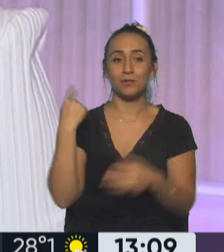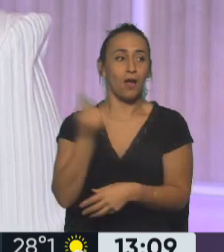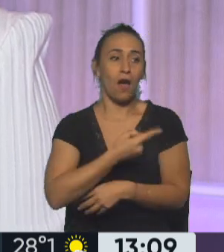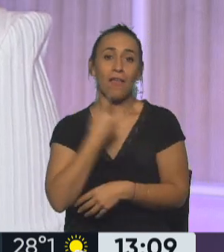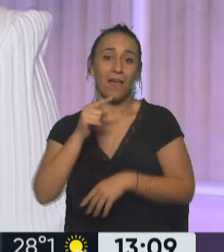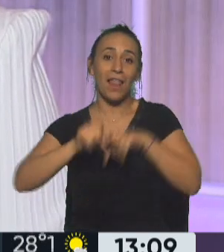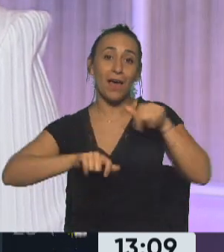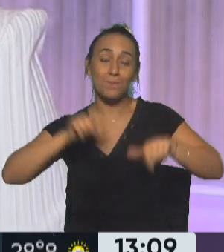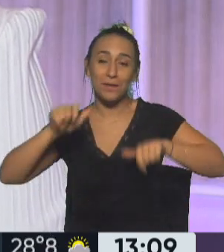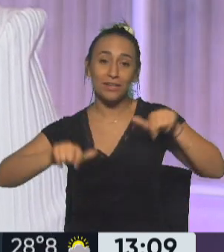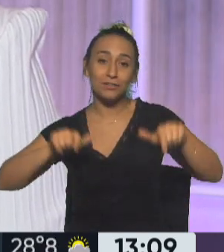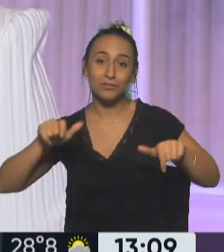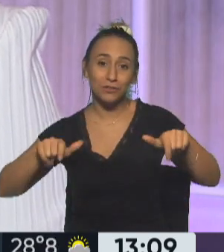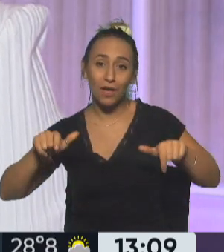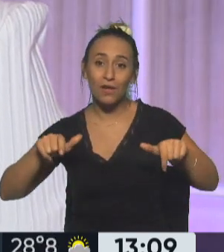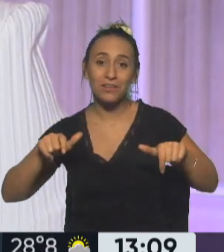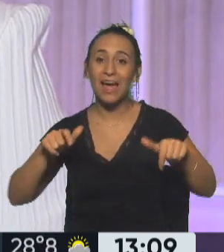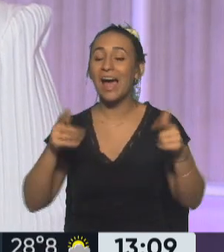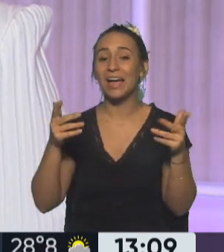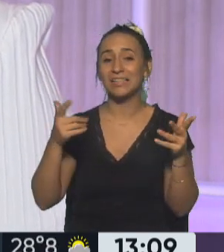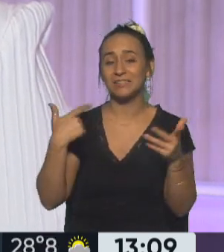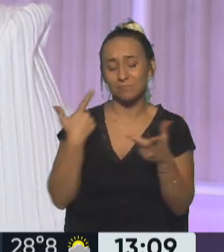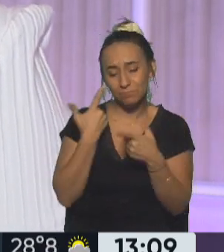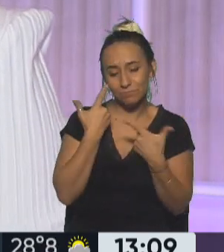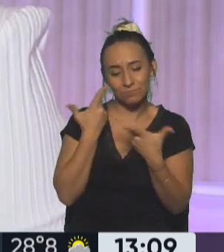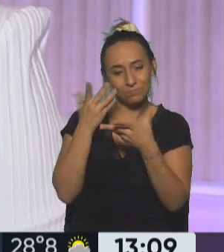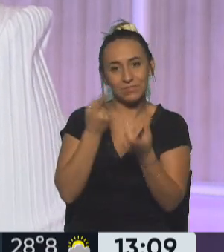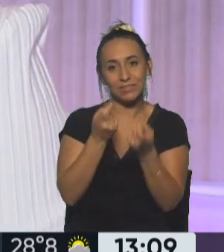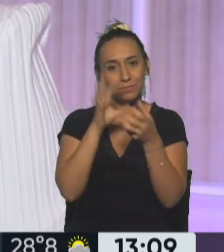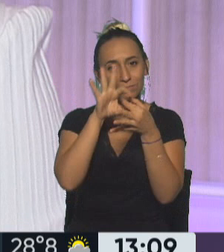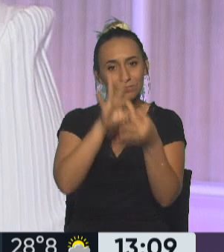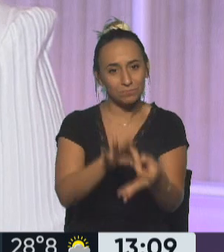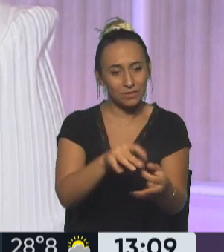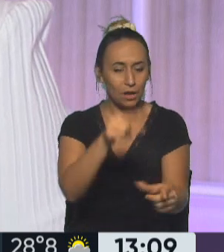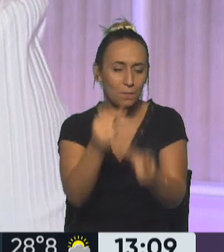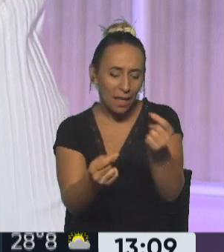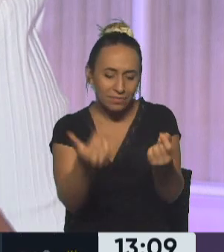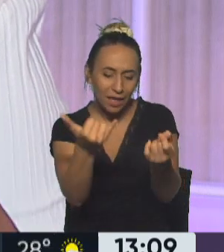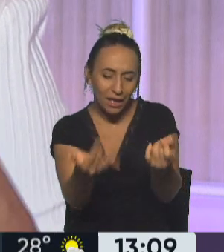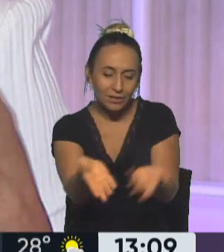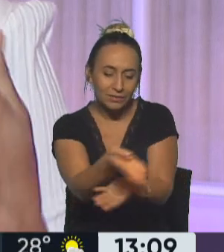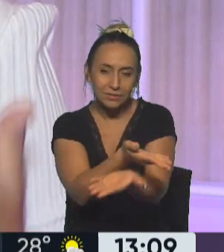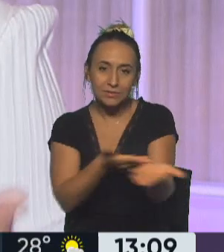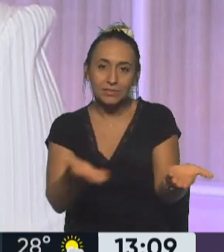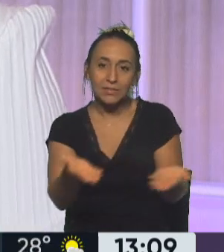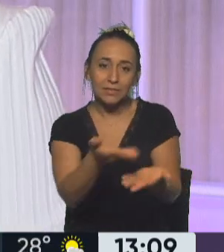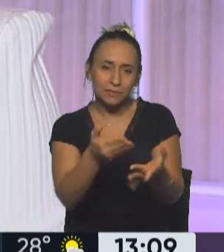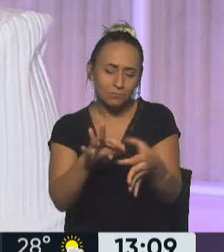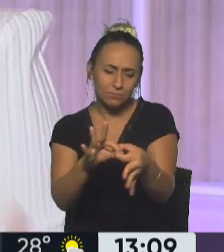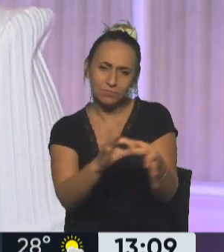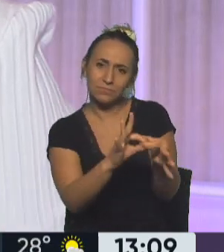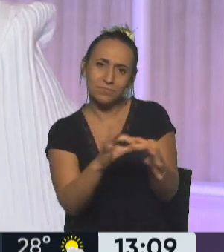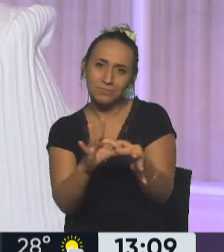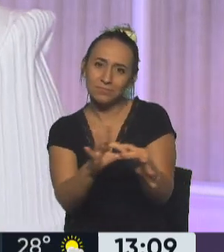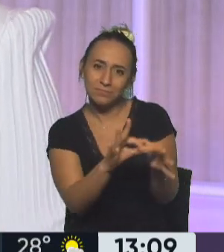aprender de esa gran democracia que tienen las plantas, que son colaborativas entre sí, que se mimetizan para no